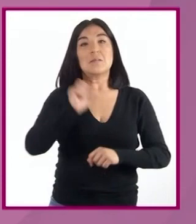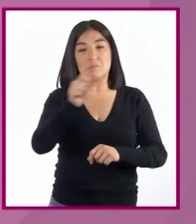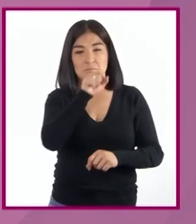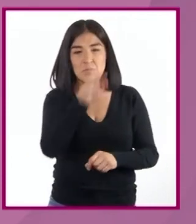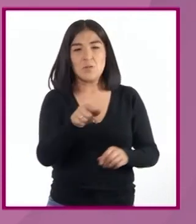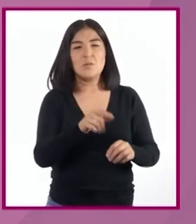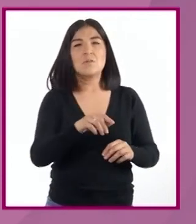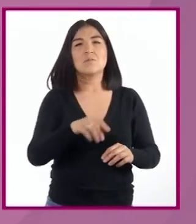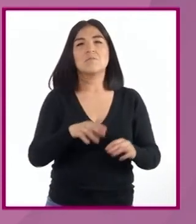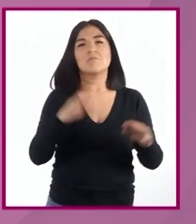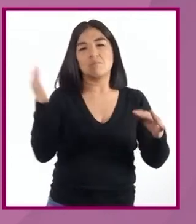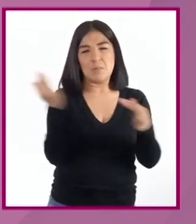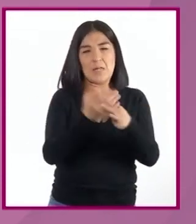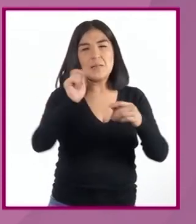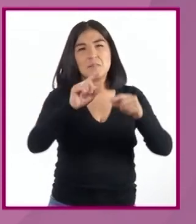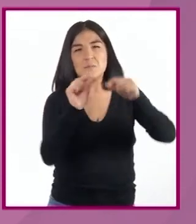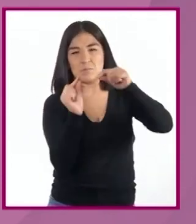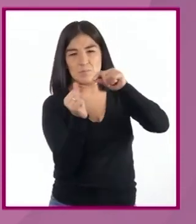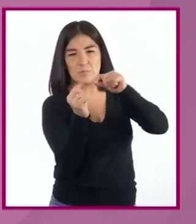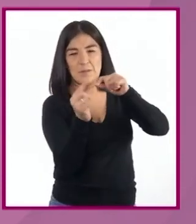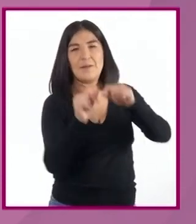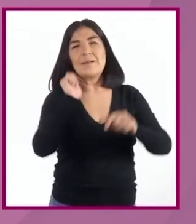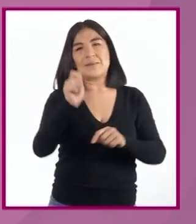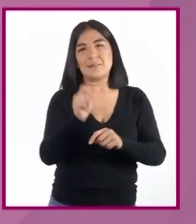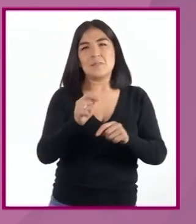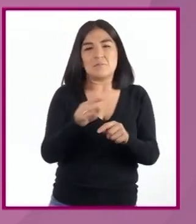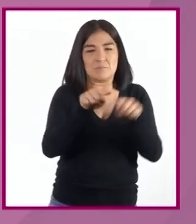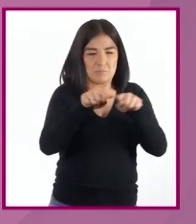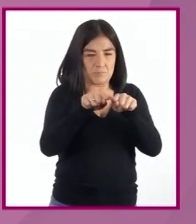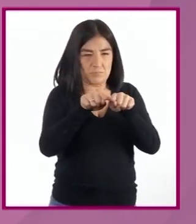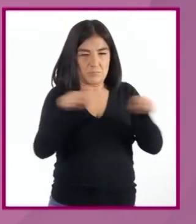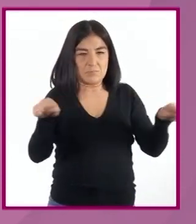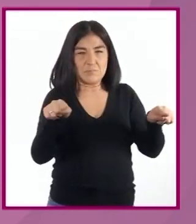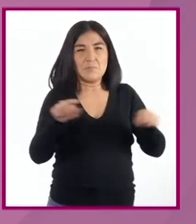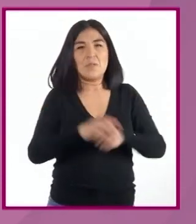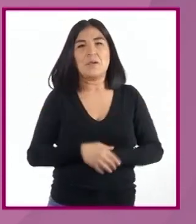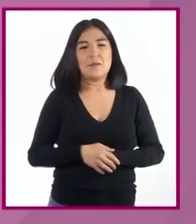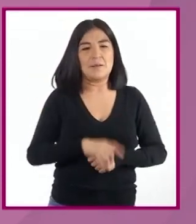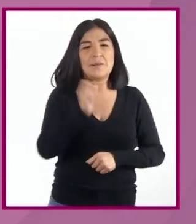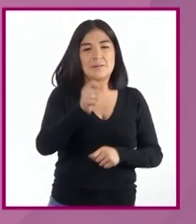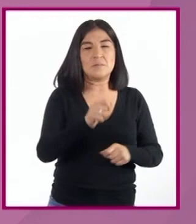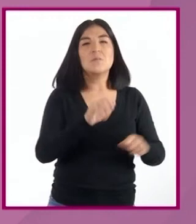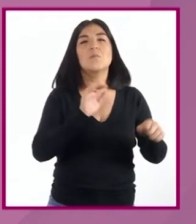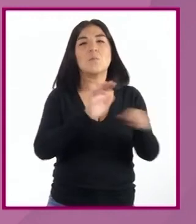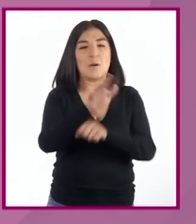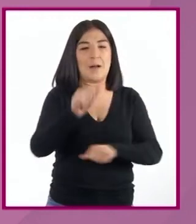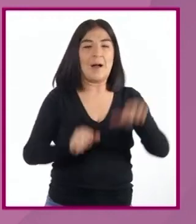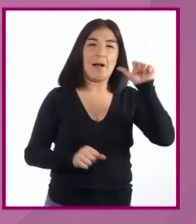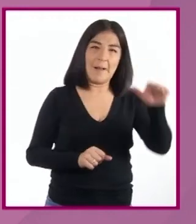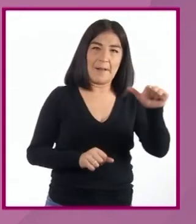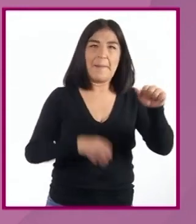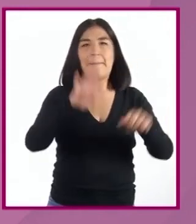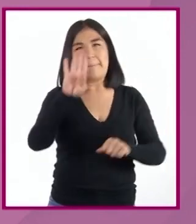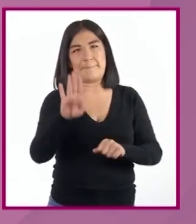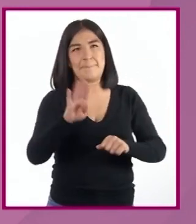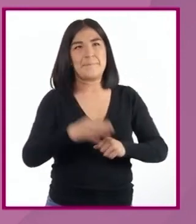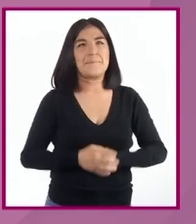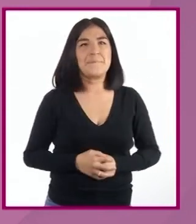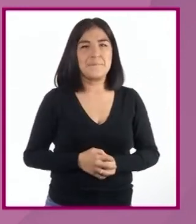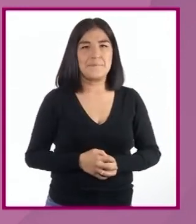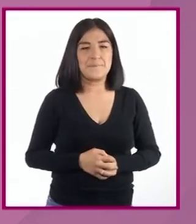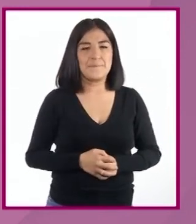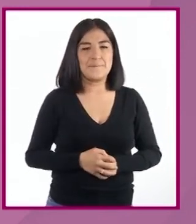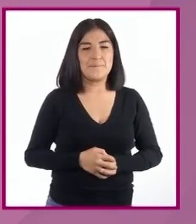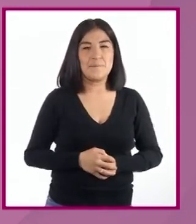un tornillo en su diagonal horizontal que representamos con el segmento AB,